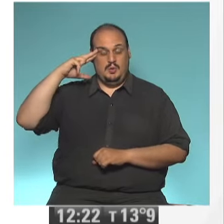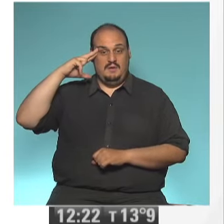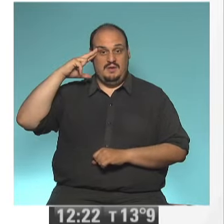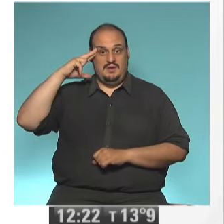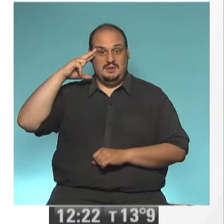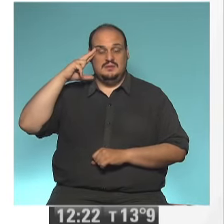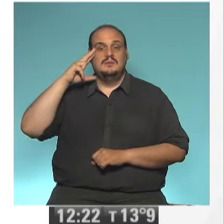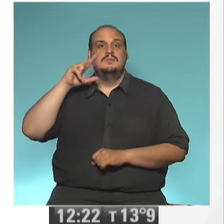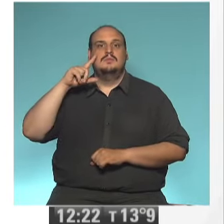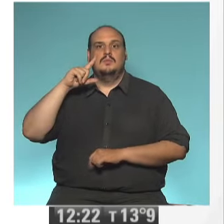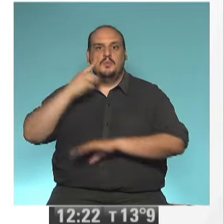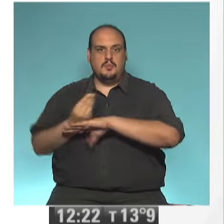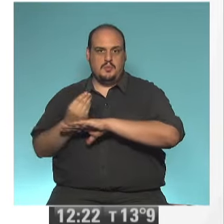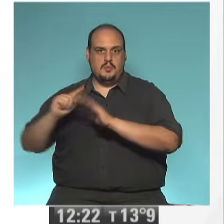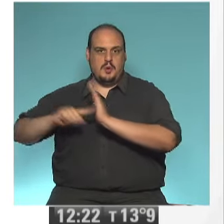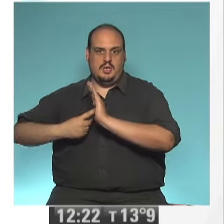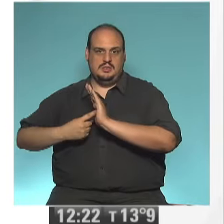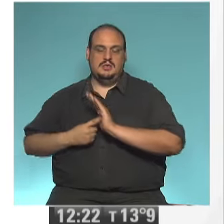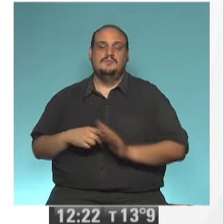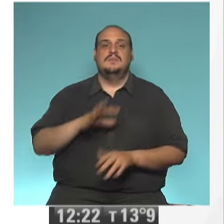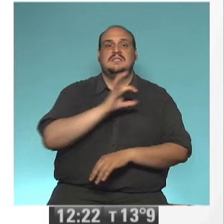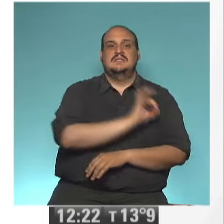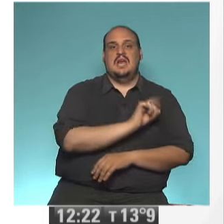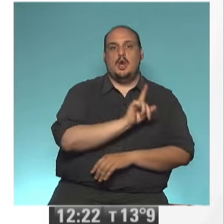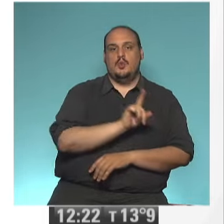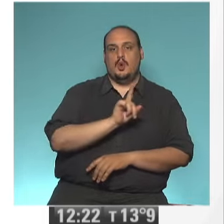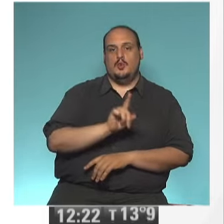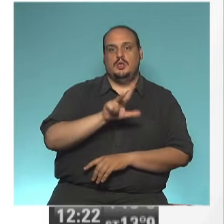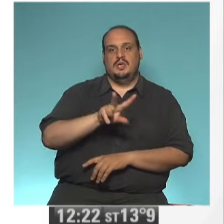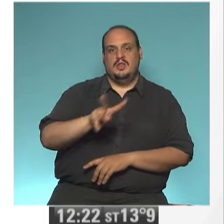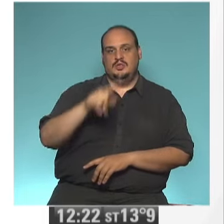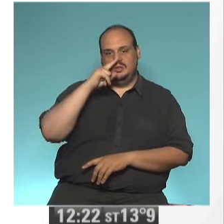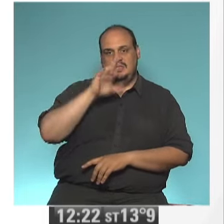11-3275-2139 si estás en la Ciudad de Buenos Aires y